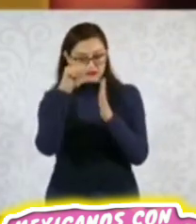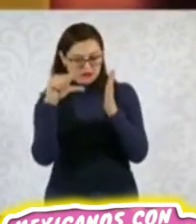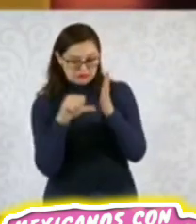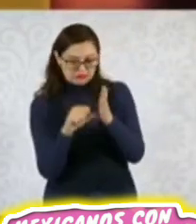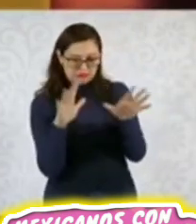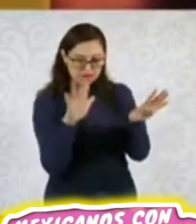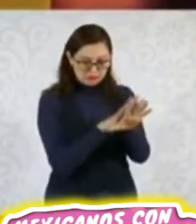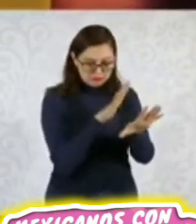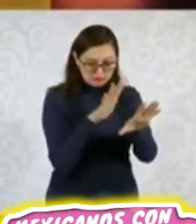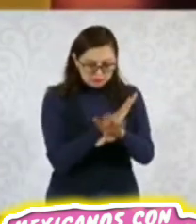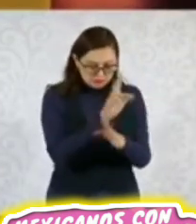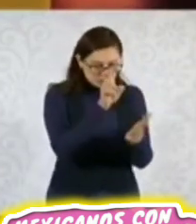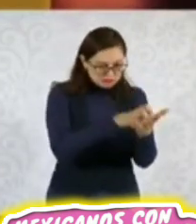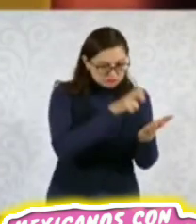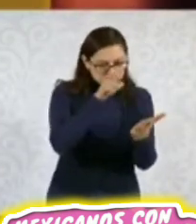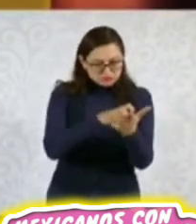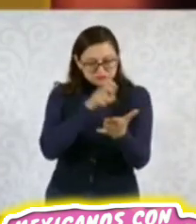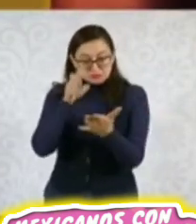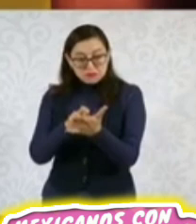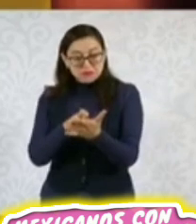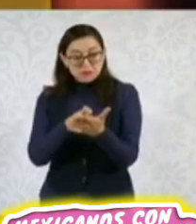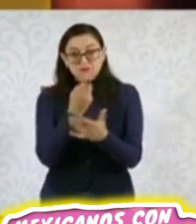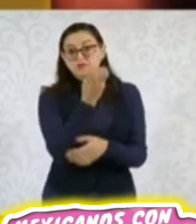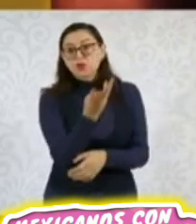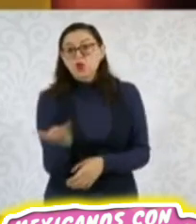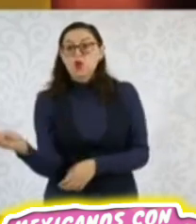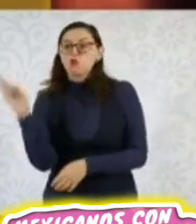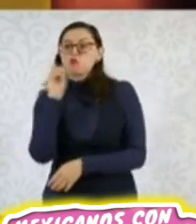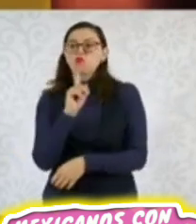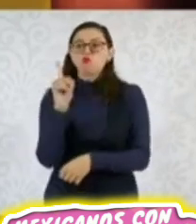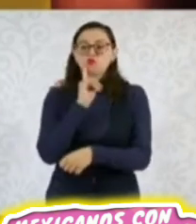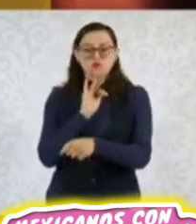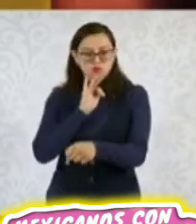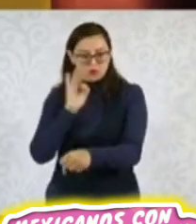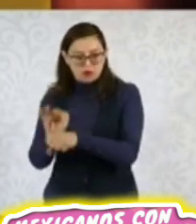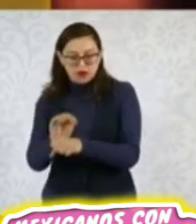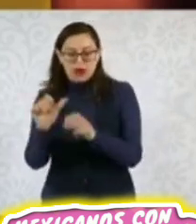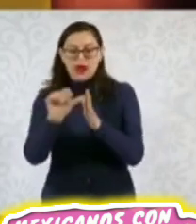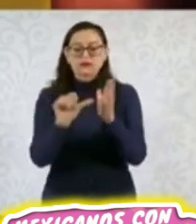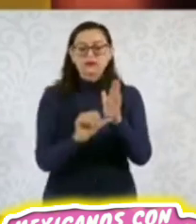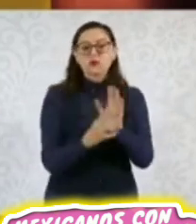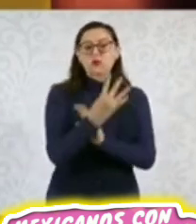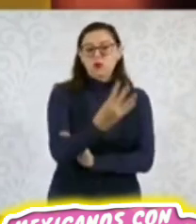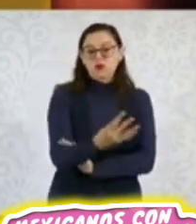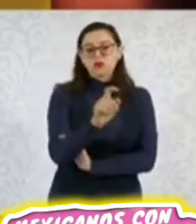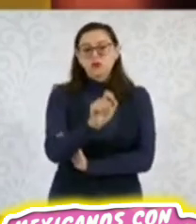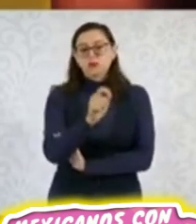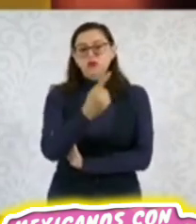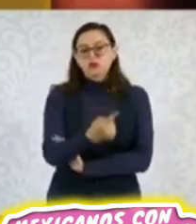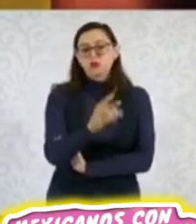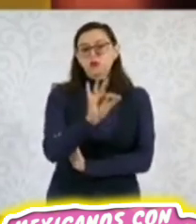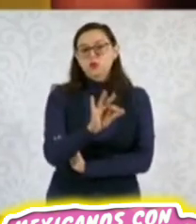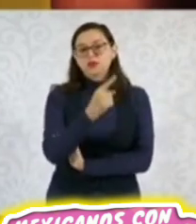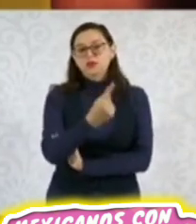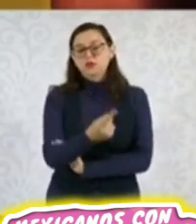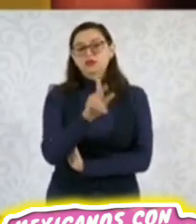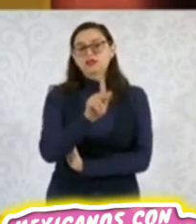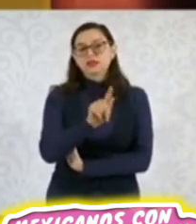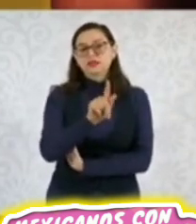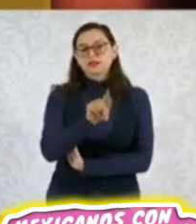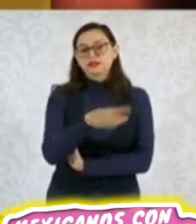para protección e igualdad sustantiva de las mujeres. El artículo 4, el 21, 41,